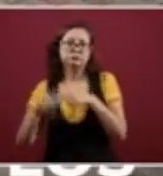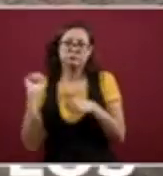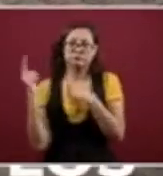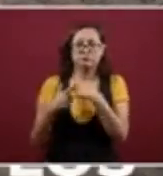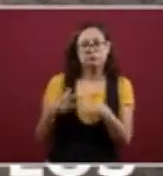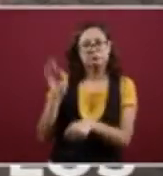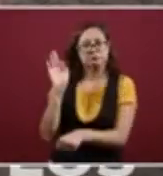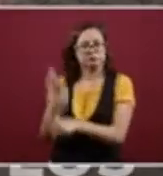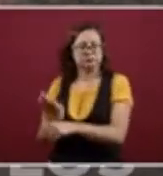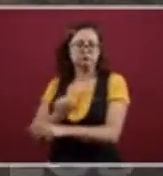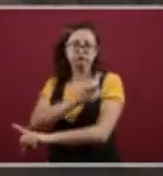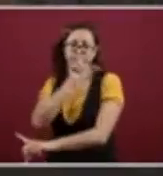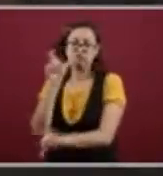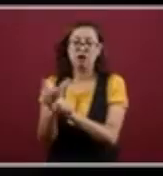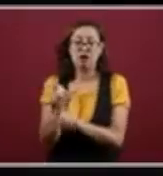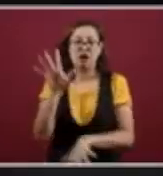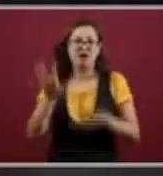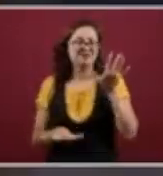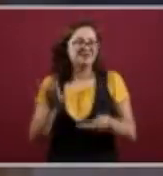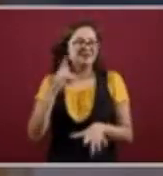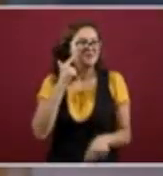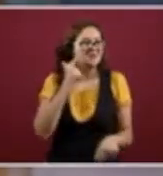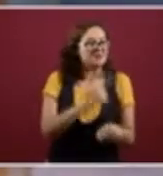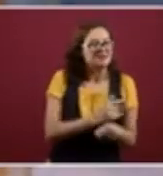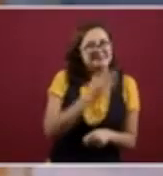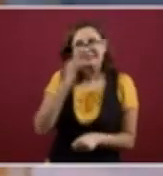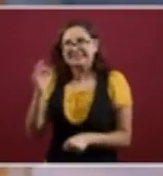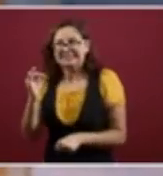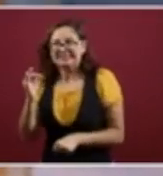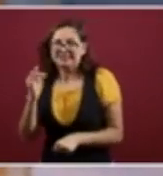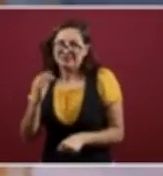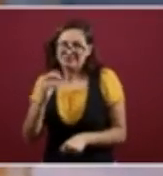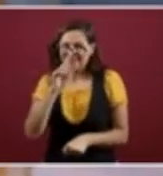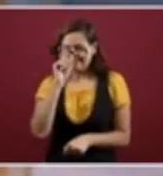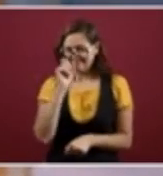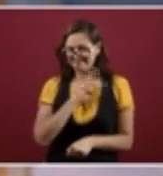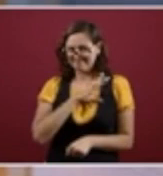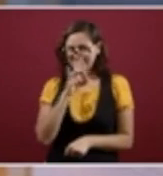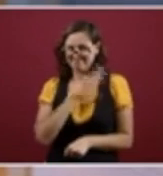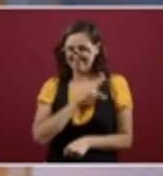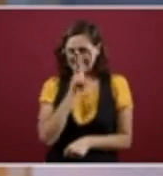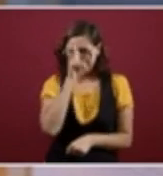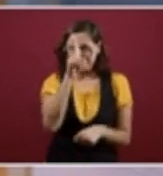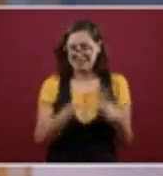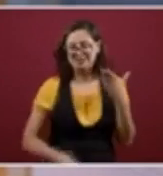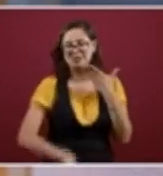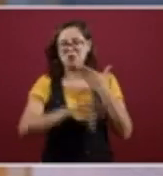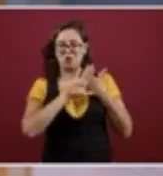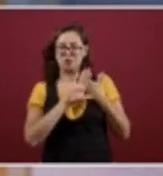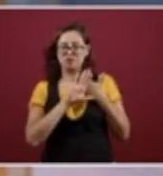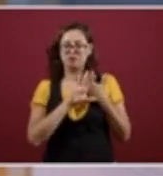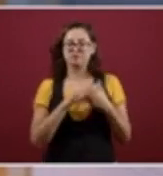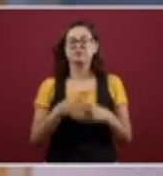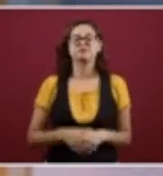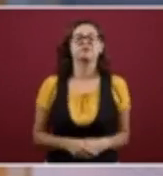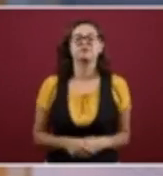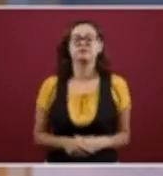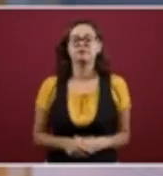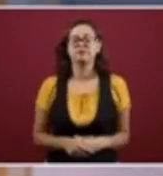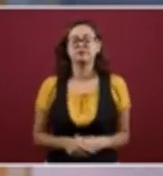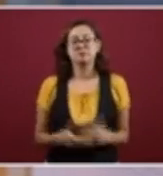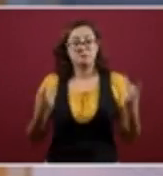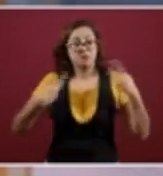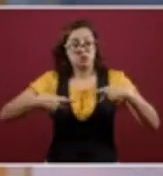se denuncia por temor a represalias. Todos los que vean alguna cuestión no pueden